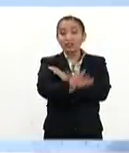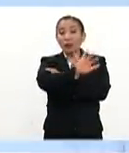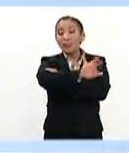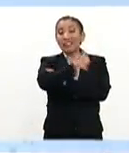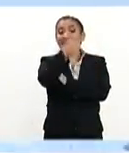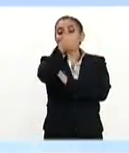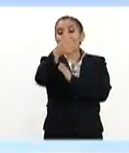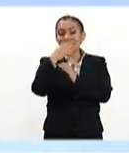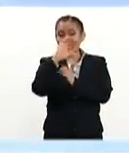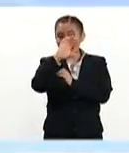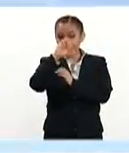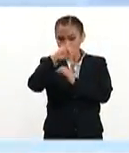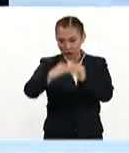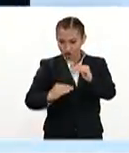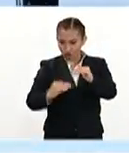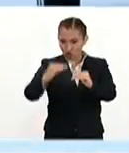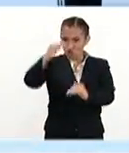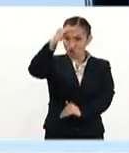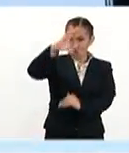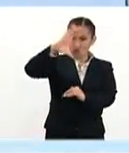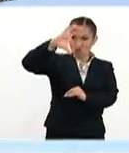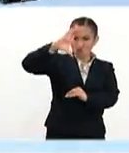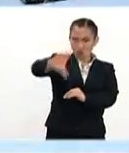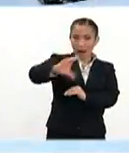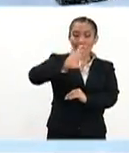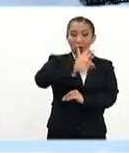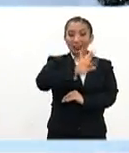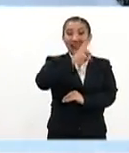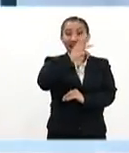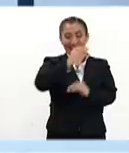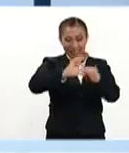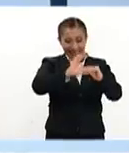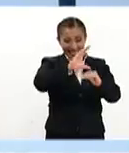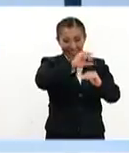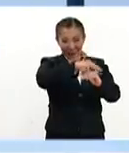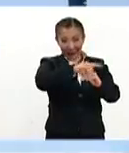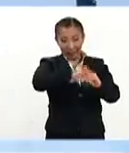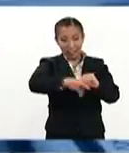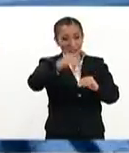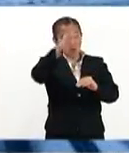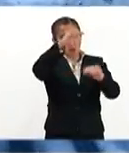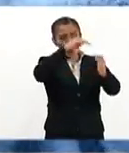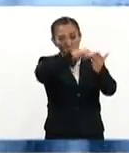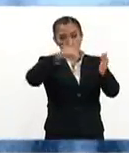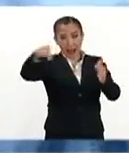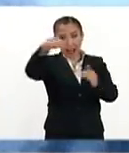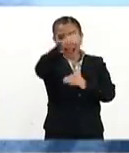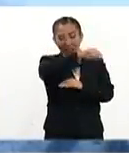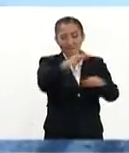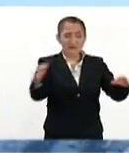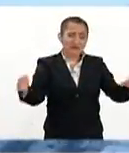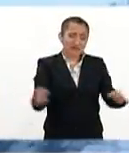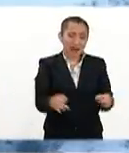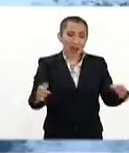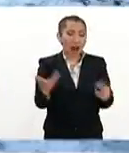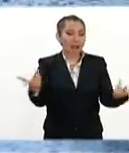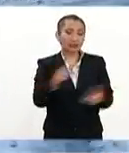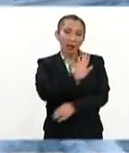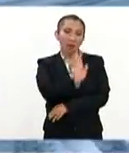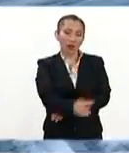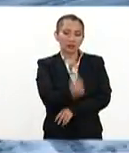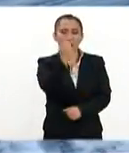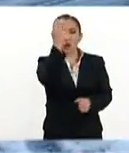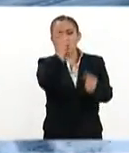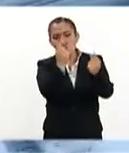56 centímetros de nieve en algunas zonas de Maine y en 43 en partes de Massachusetts. El frío ha causado ya la muerte de